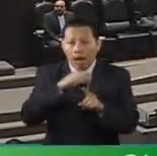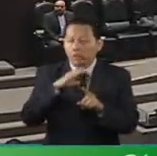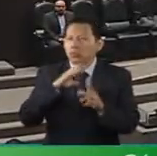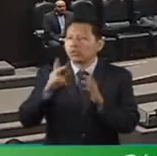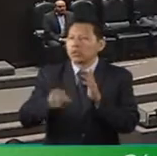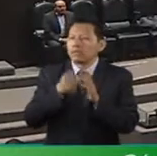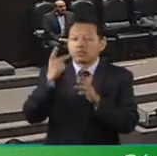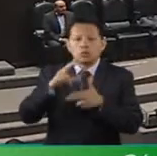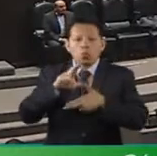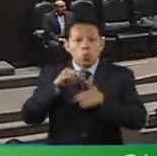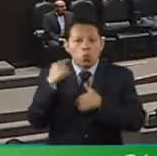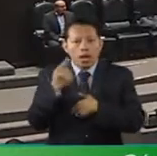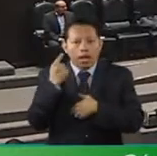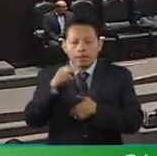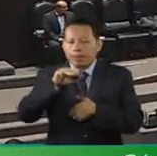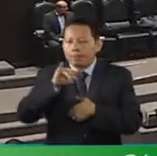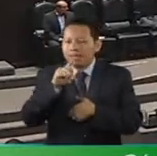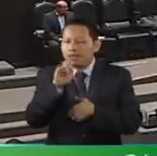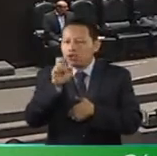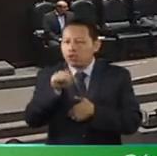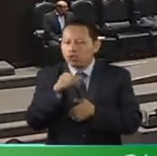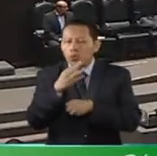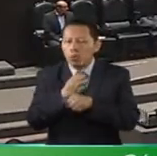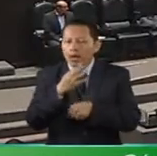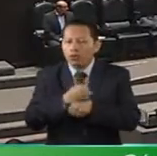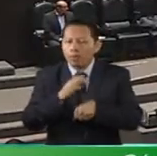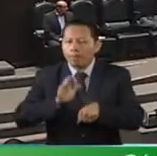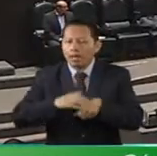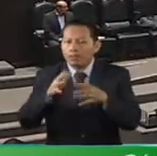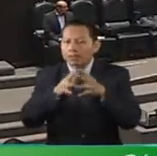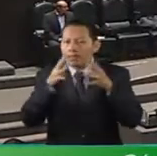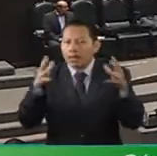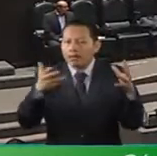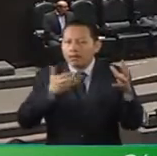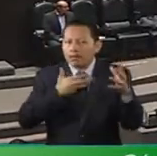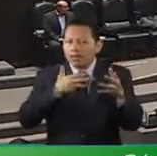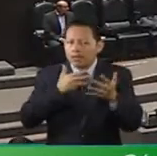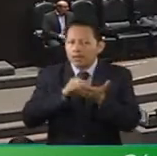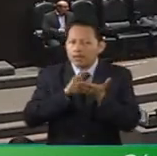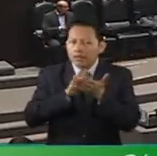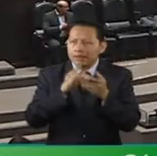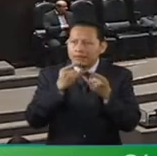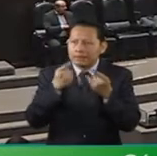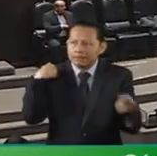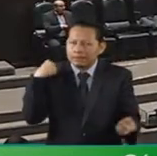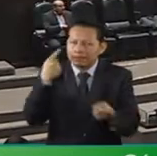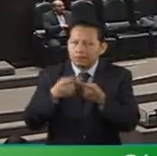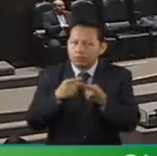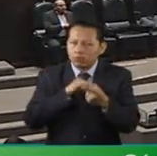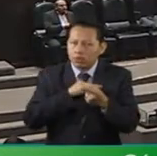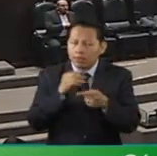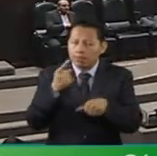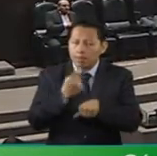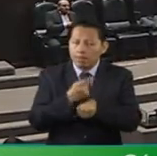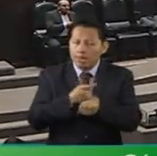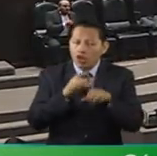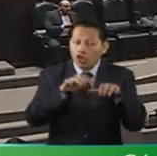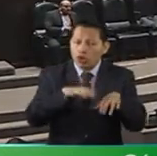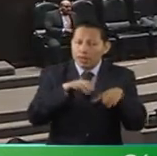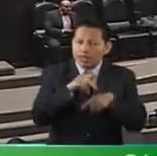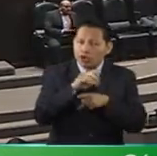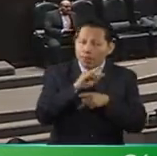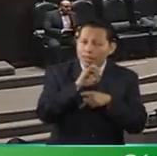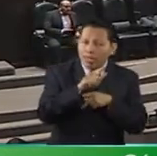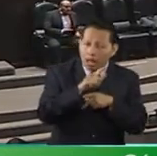extremo como el huracán Milton, el cuarto más grande del que se tenga registro en la historia, que pasó de tormenta tropical a